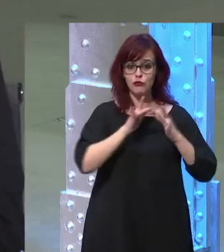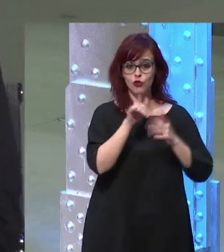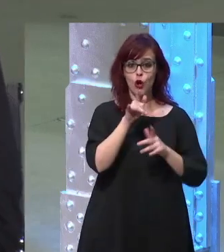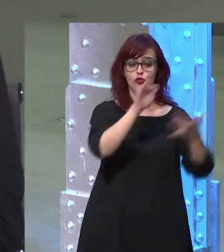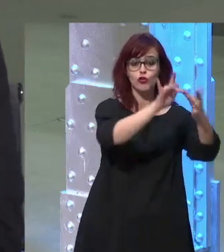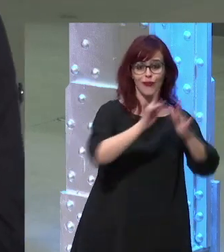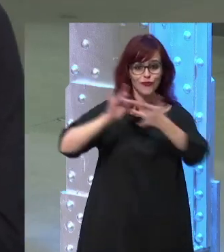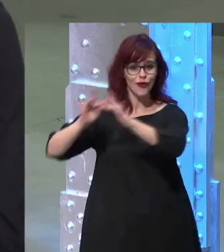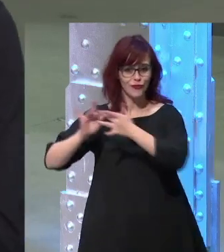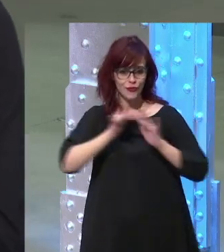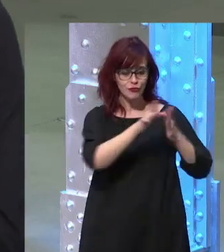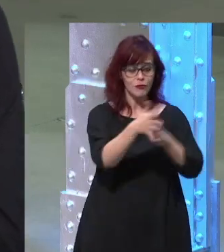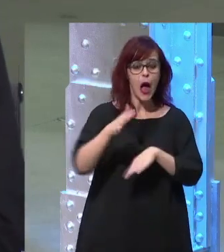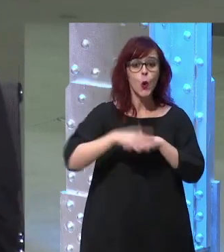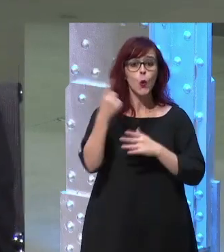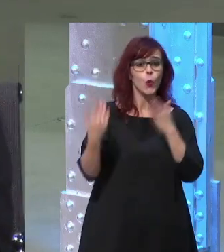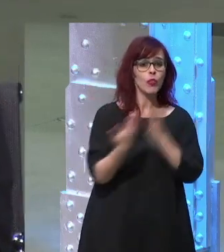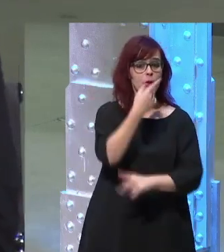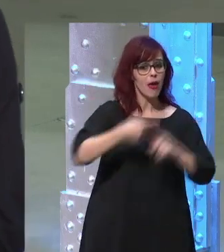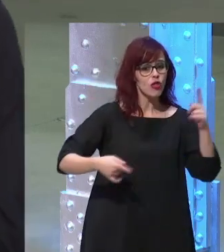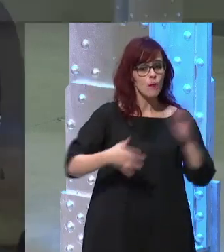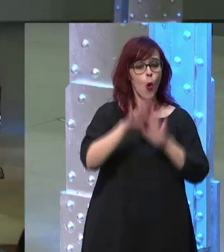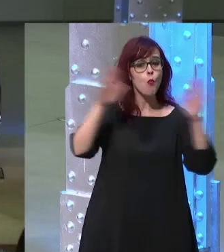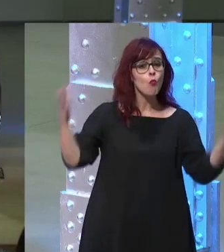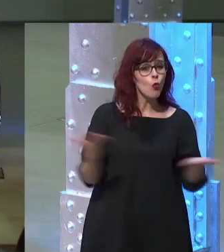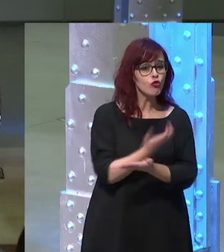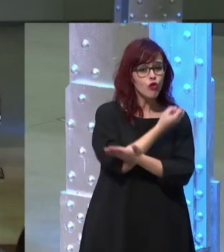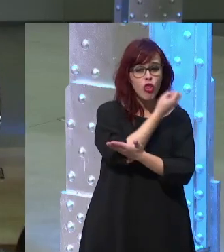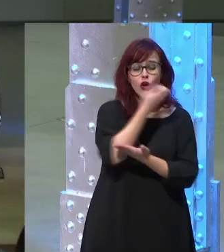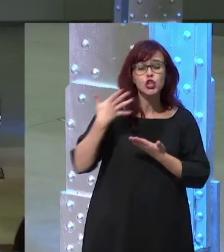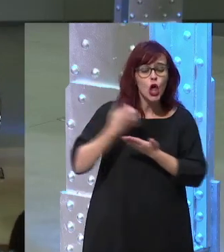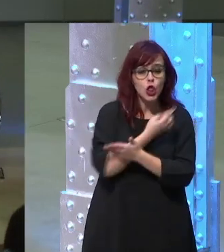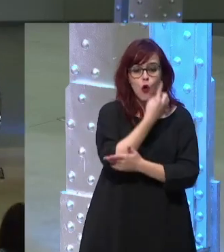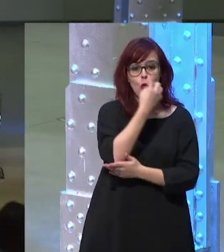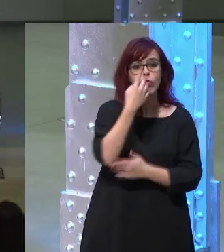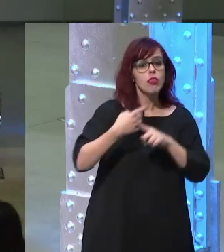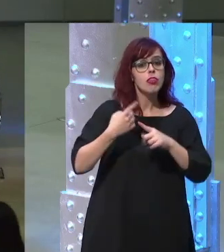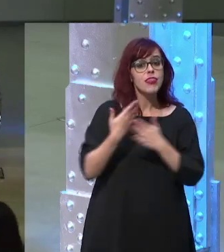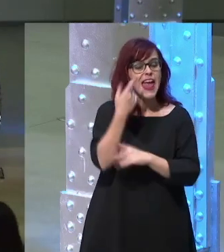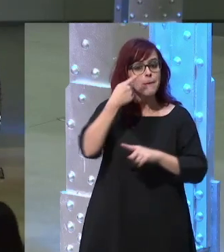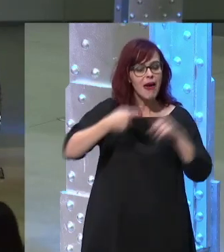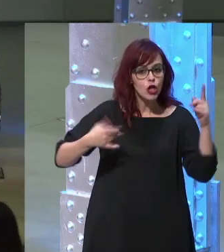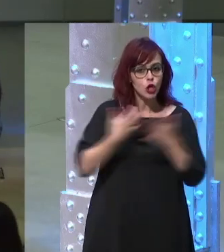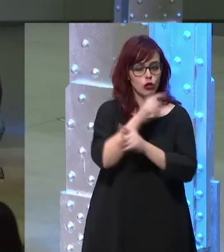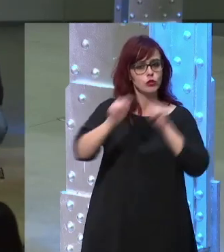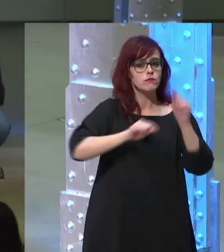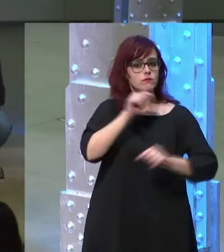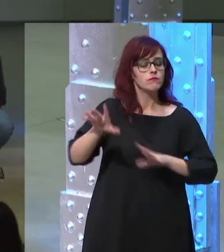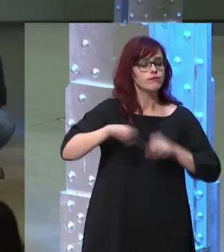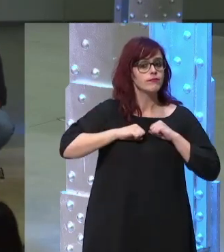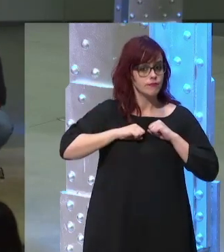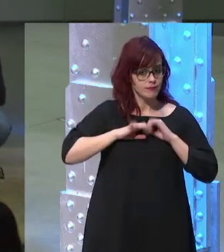otros, básicamente en un día y medio toda la población mundial del planeta estaría infectada, lo cual no es